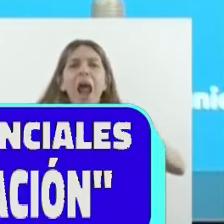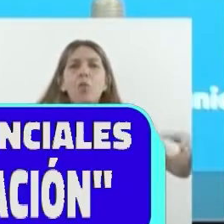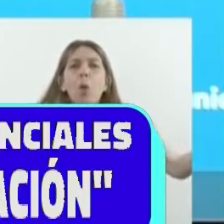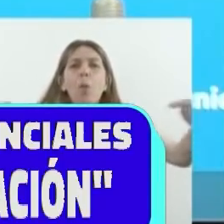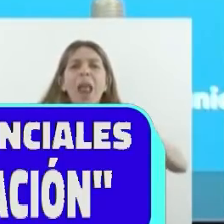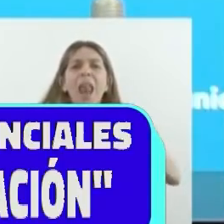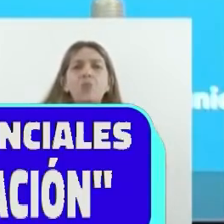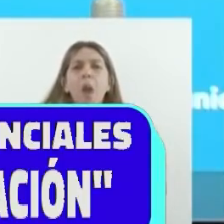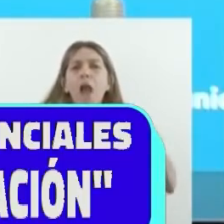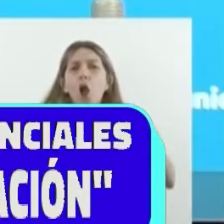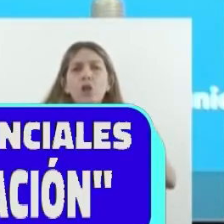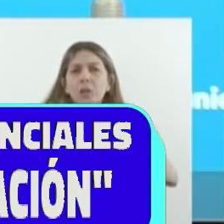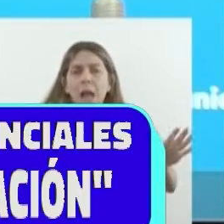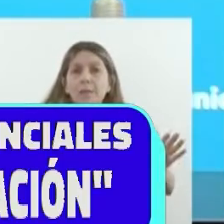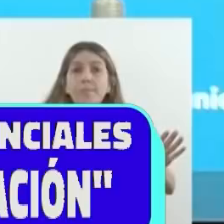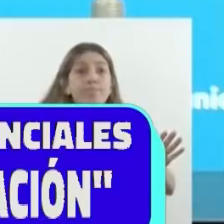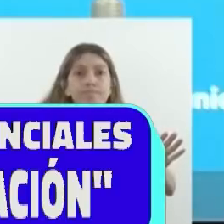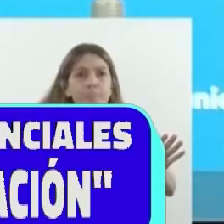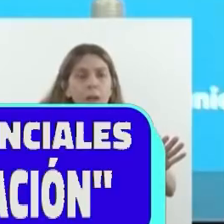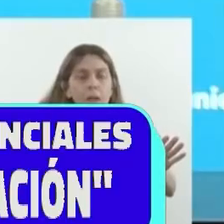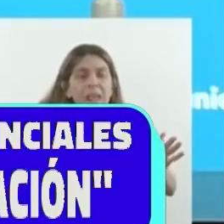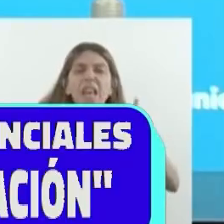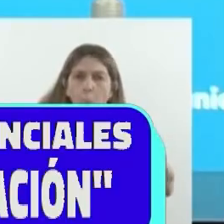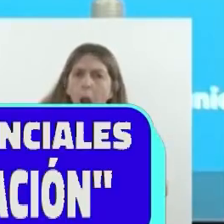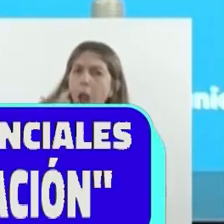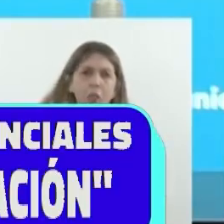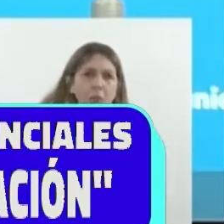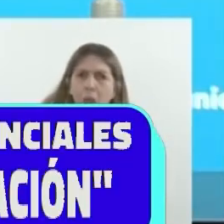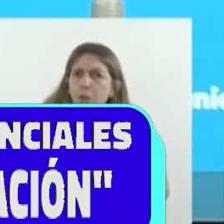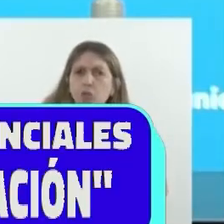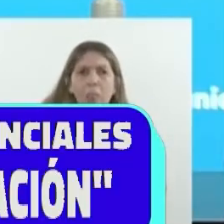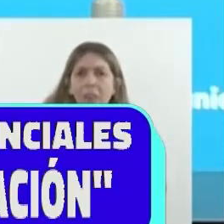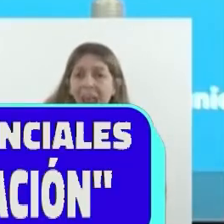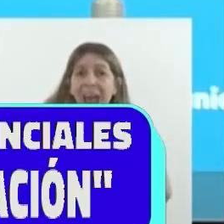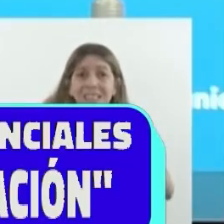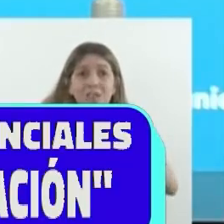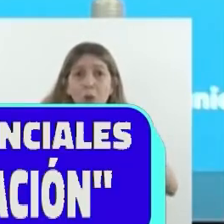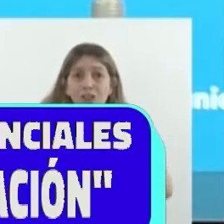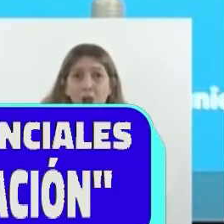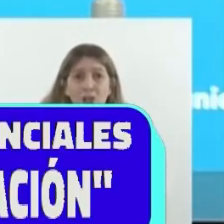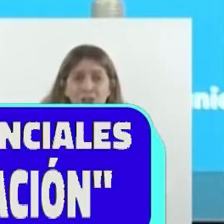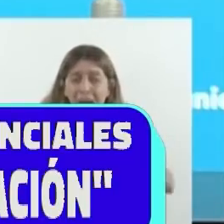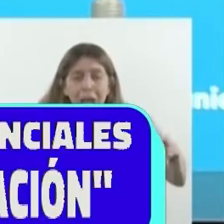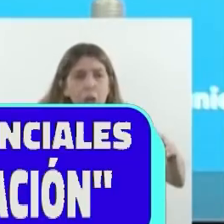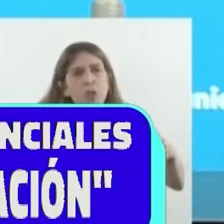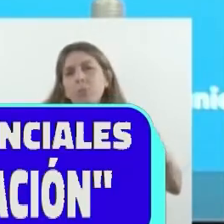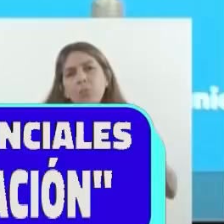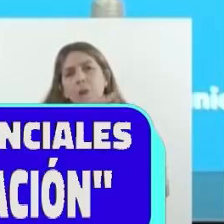pero no podemos no hacerlo en las condiciones en las que estamos. No